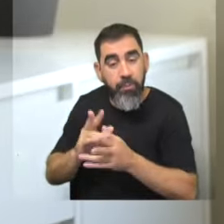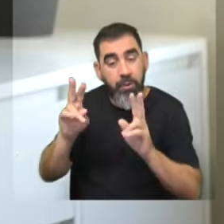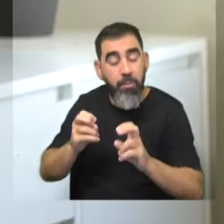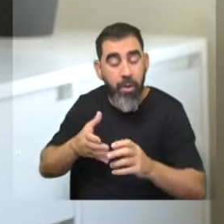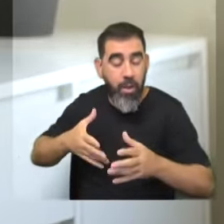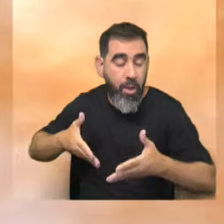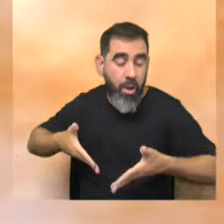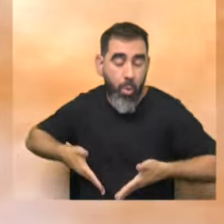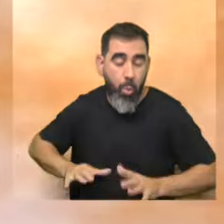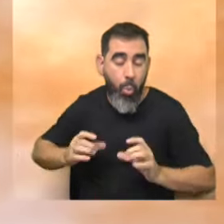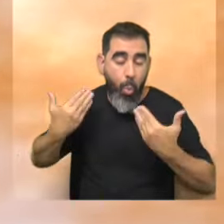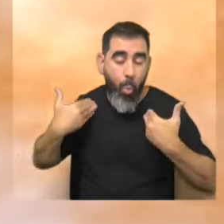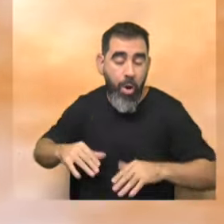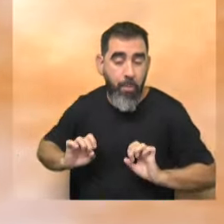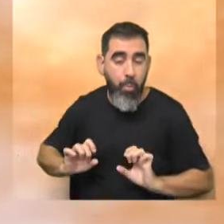hormonal que está involucrado.